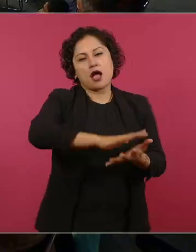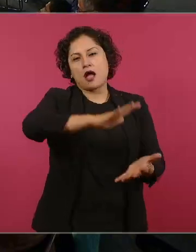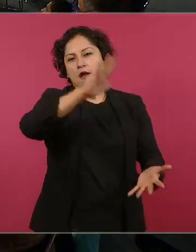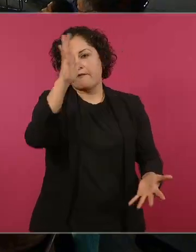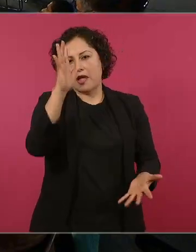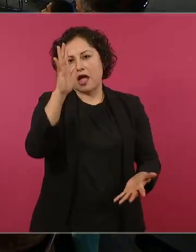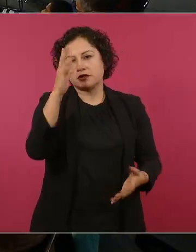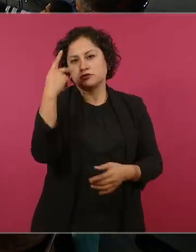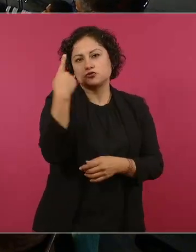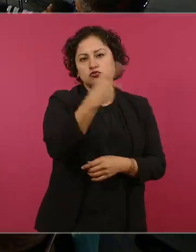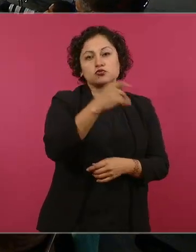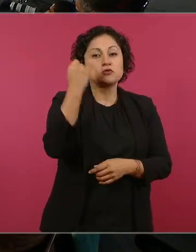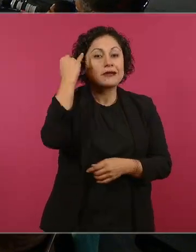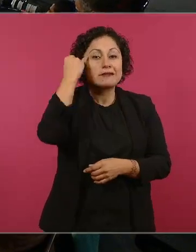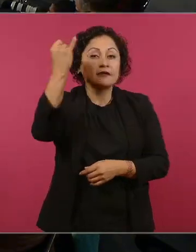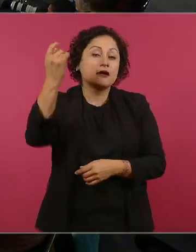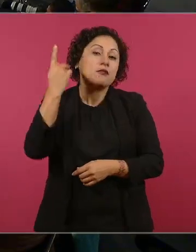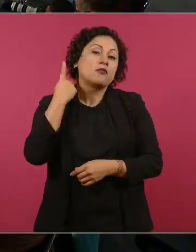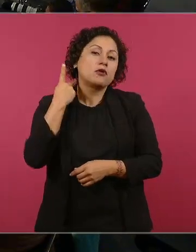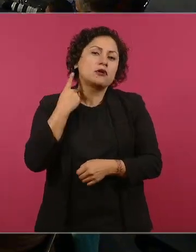injerencista,